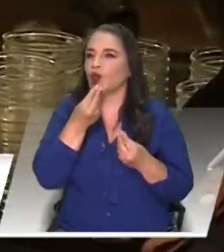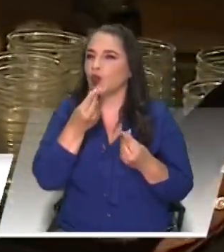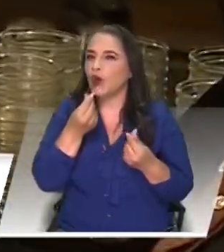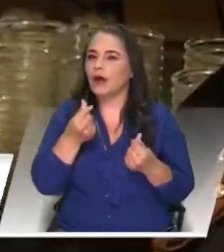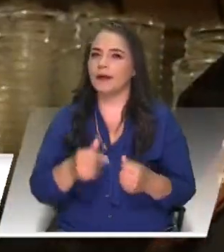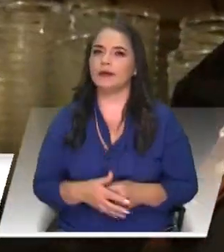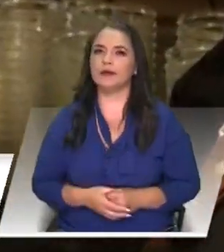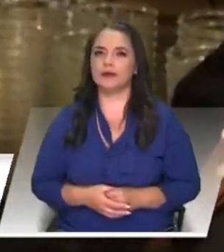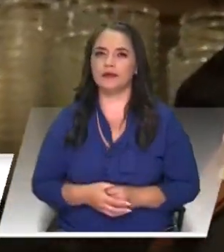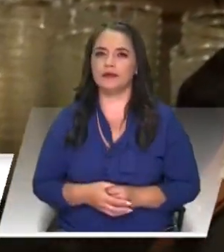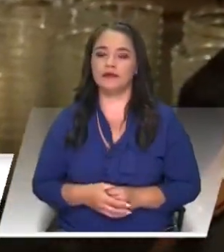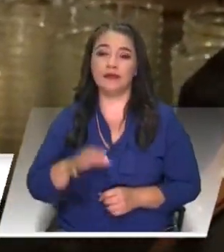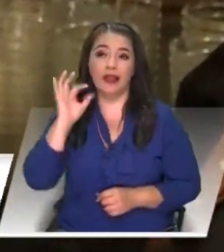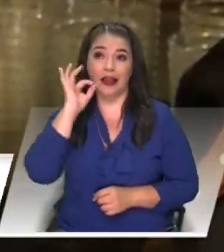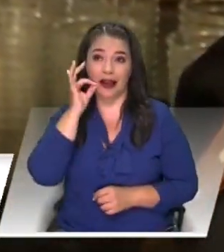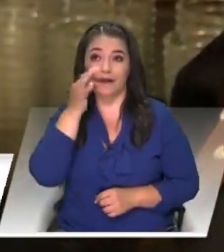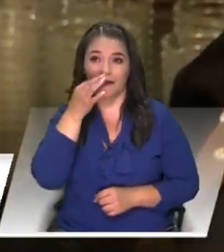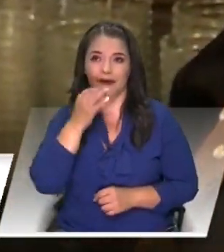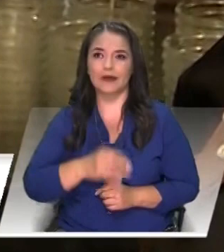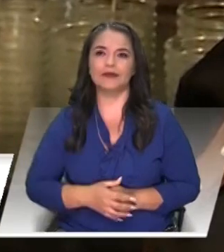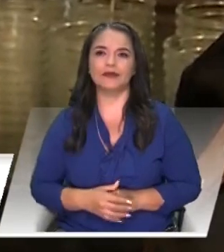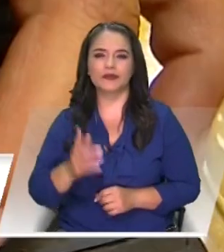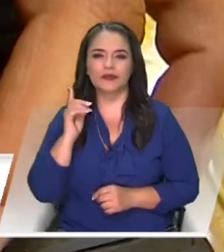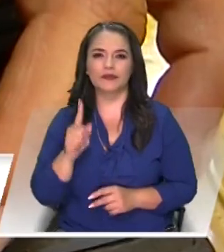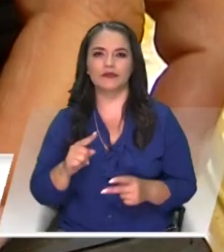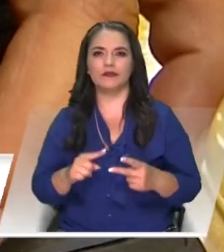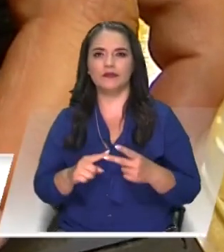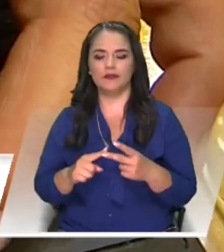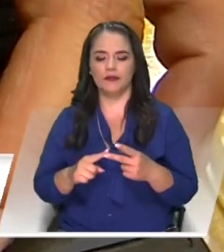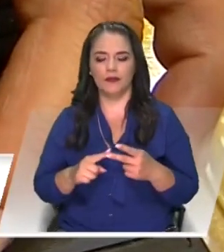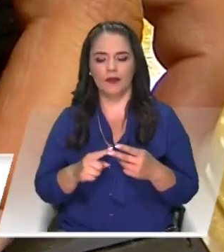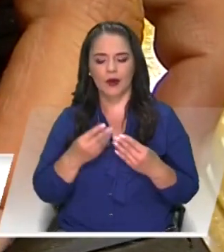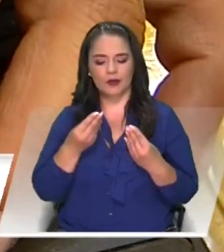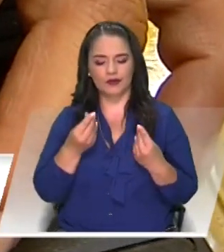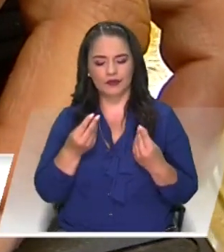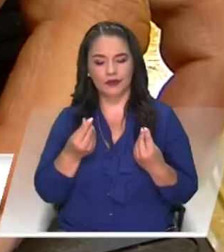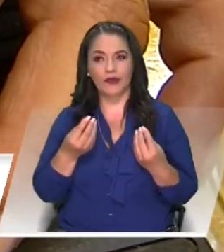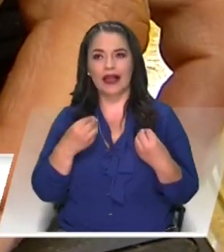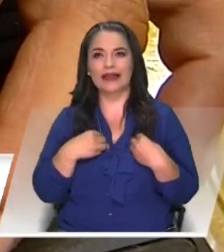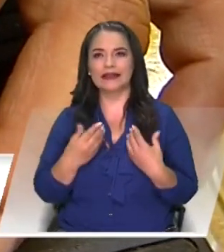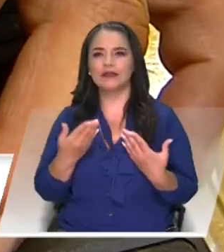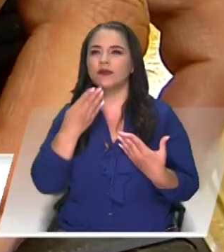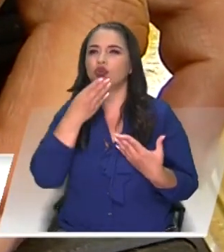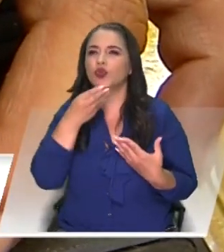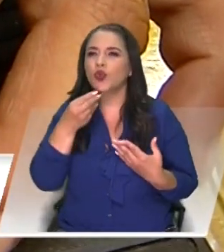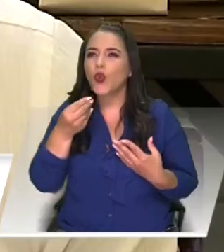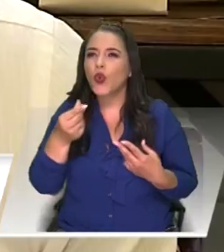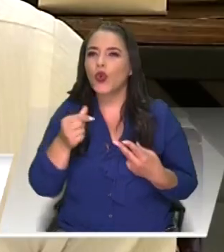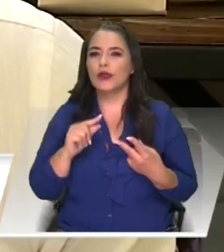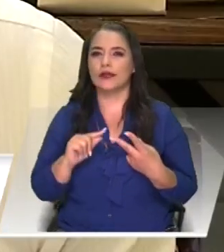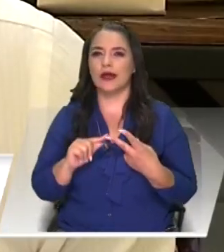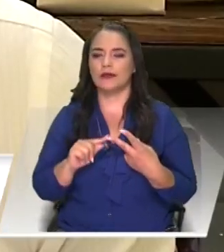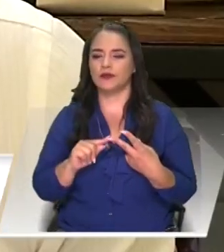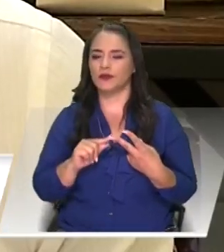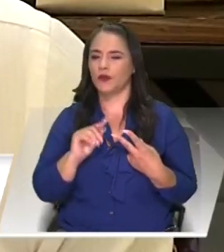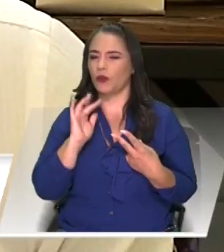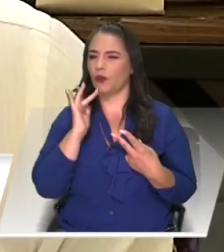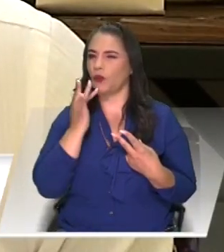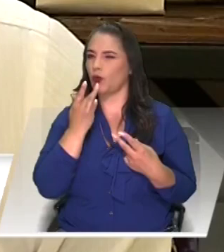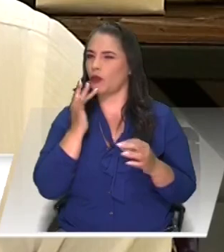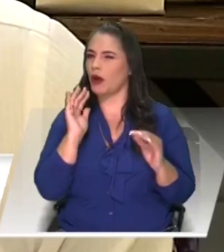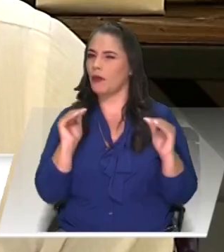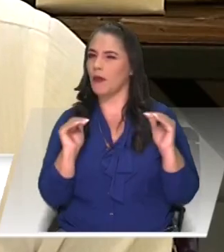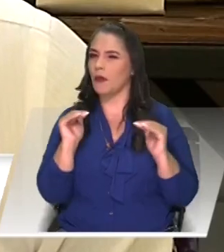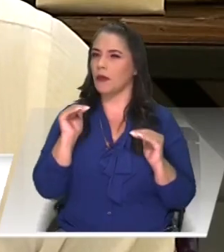El café se reconoce también por gracias a que tenga buenos atributos sensoriales, que sea dulce, que tenga una acidez